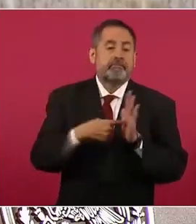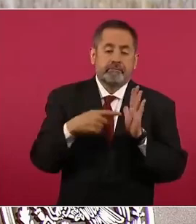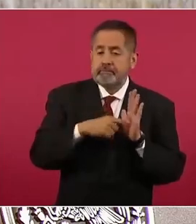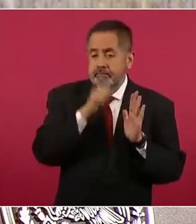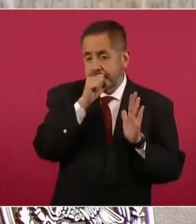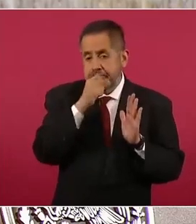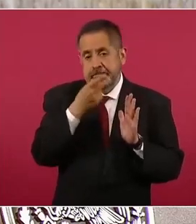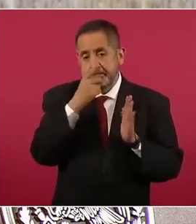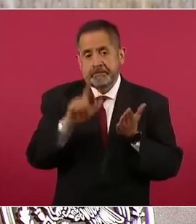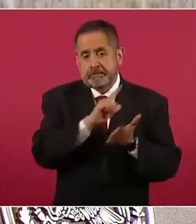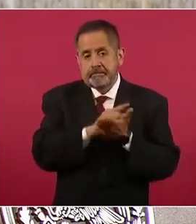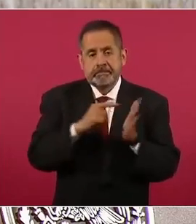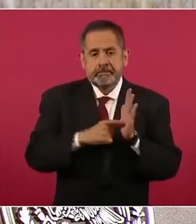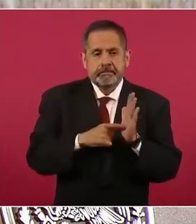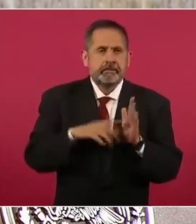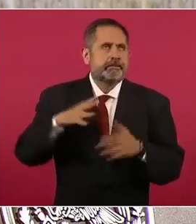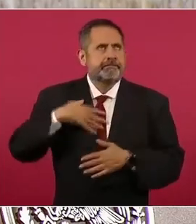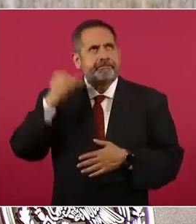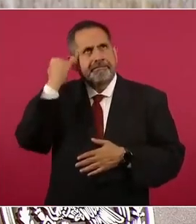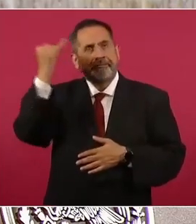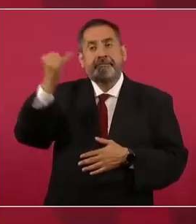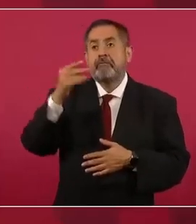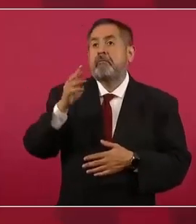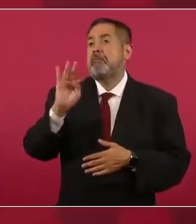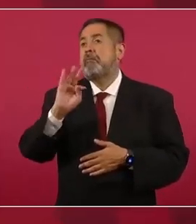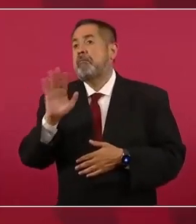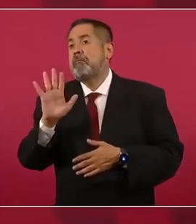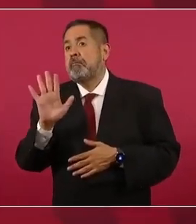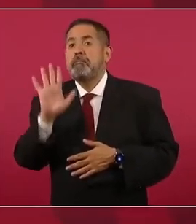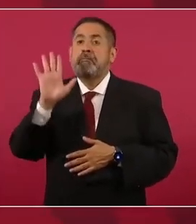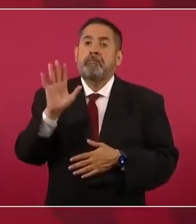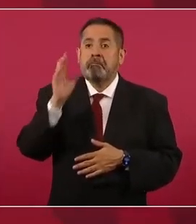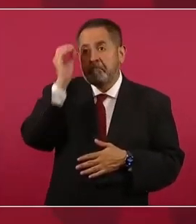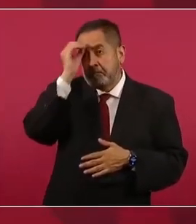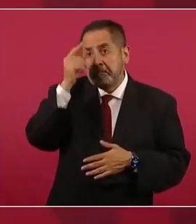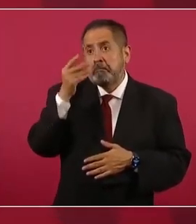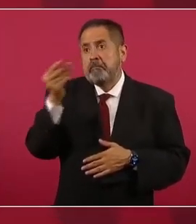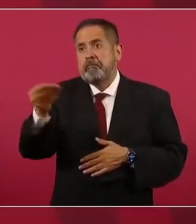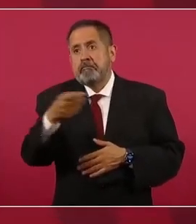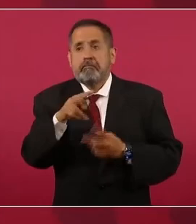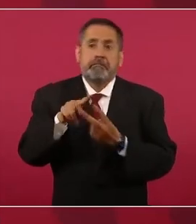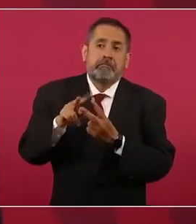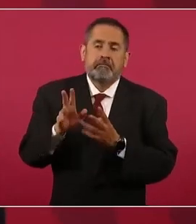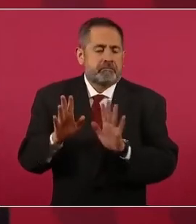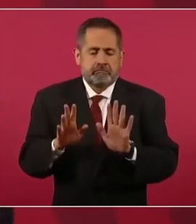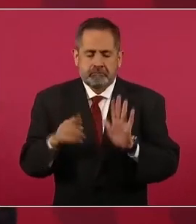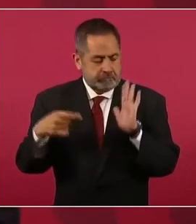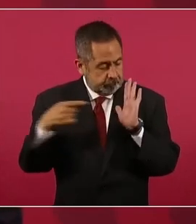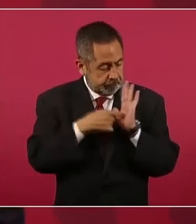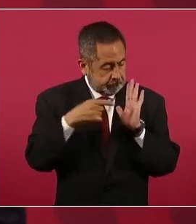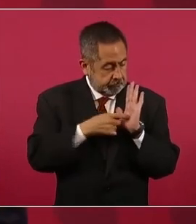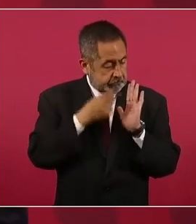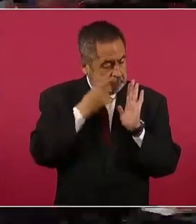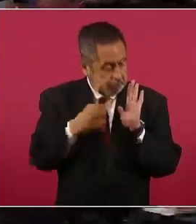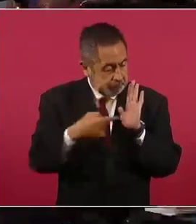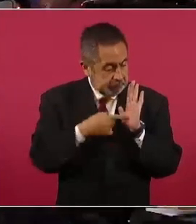Código Penal. Ya no es cuestión de optar por una cosa o por otra. ¿Sí?